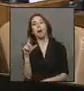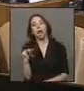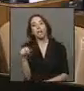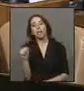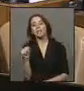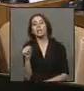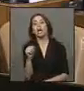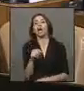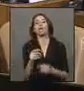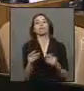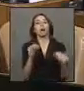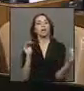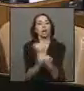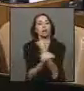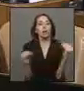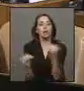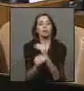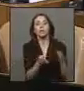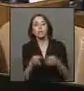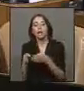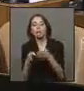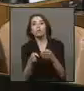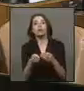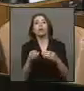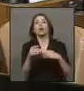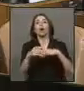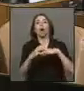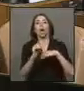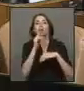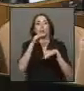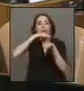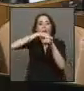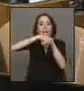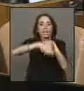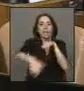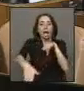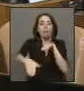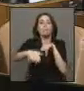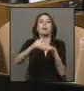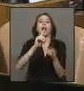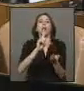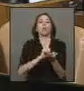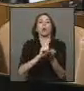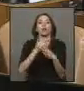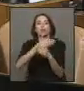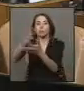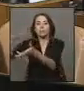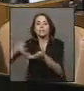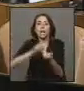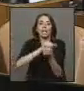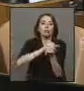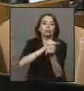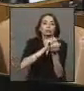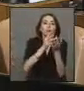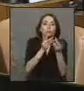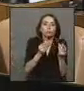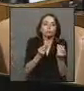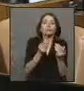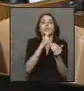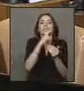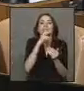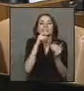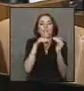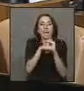chilena en conectividad vial, en mejoramiento de caletas, la falta de rampas, planta de procesamiento, enfriado y secado, y así como de